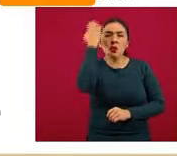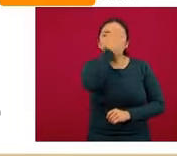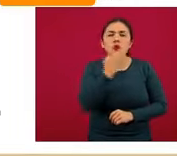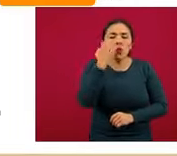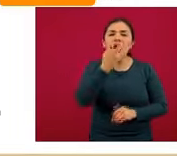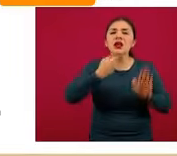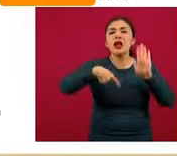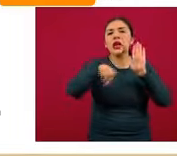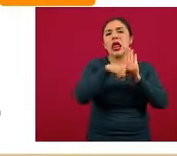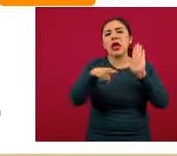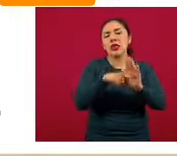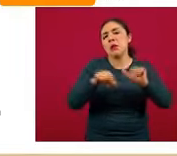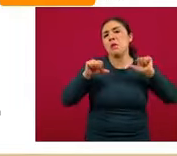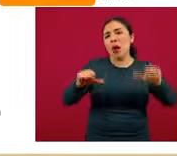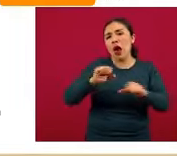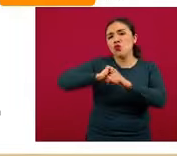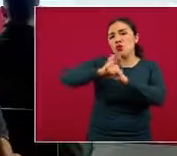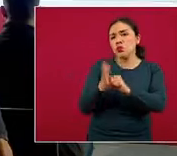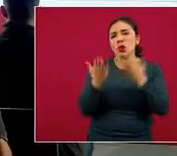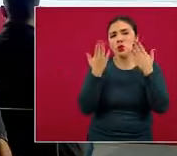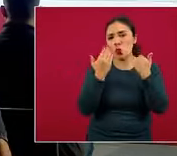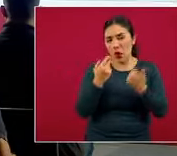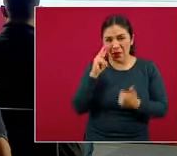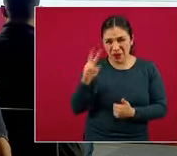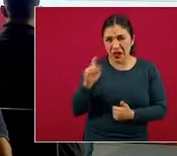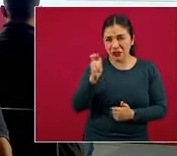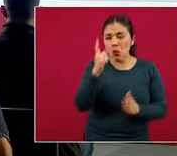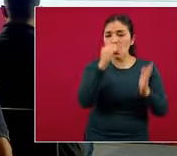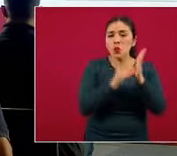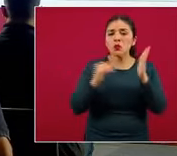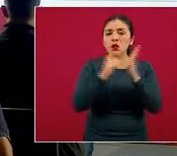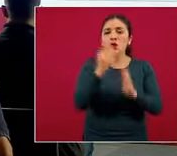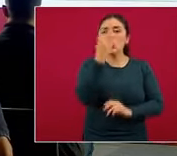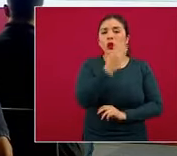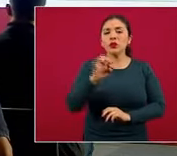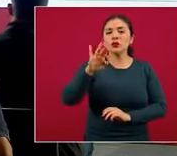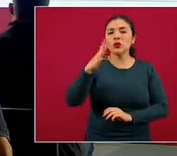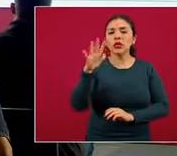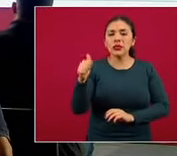prueba negativa a COVID-19. Estamos hablando de